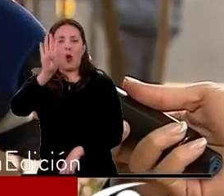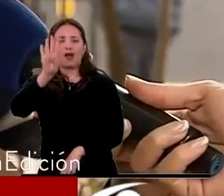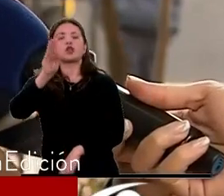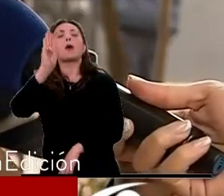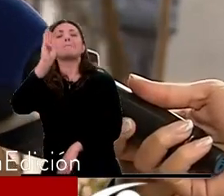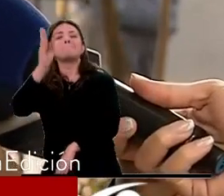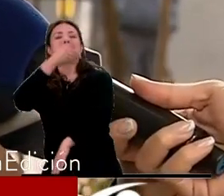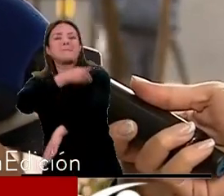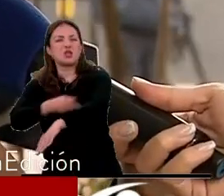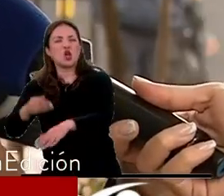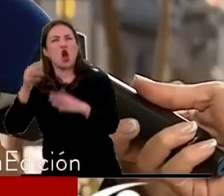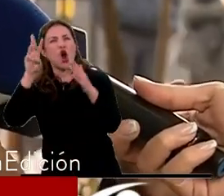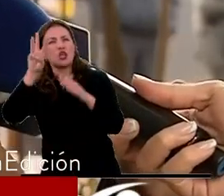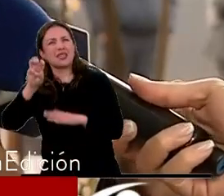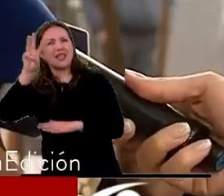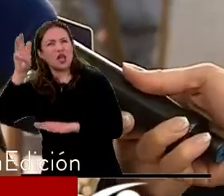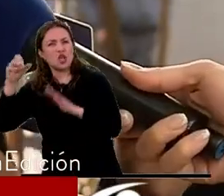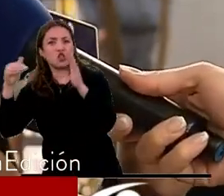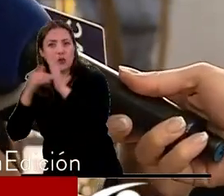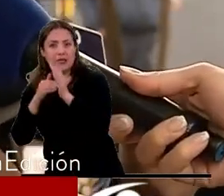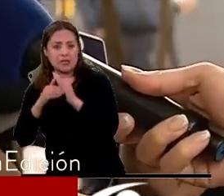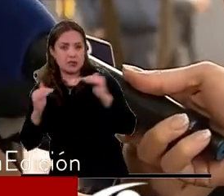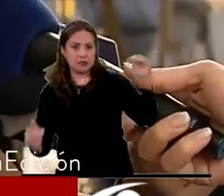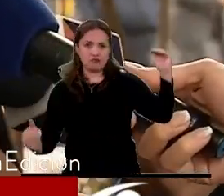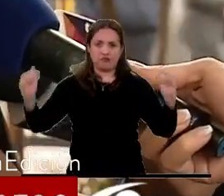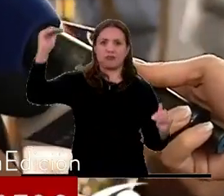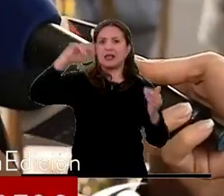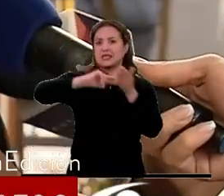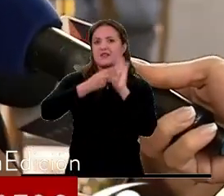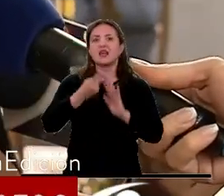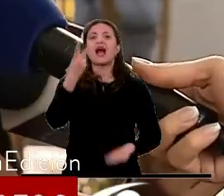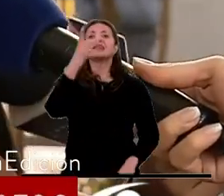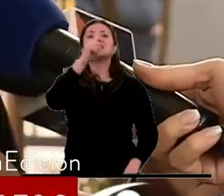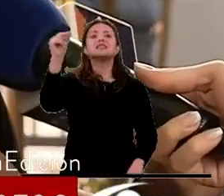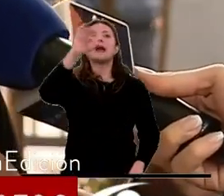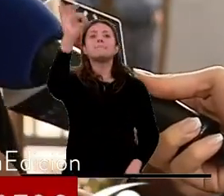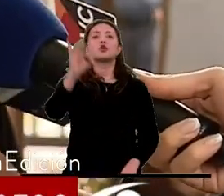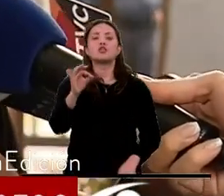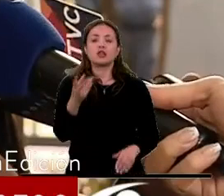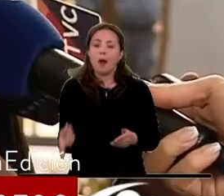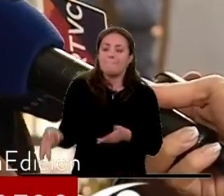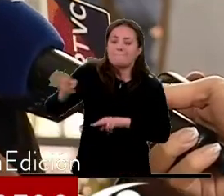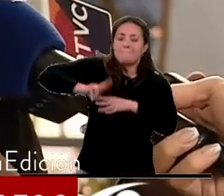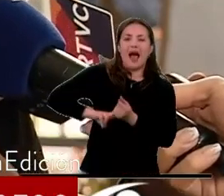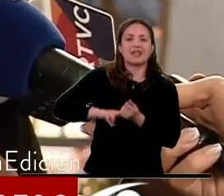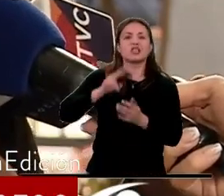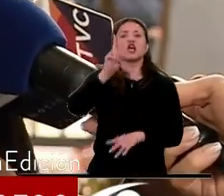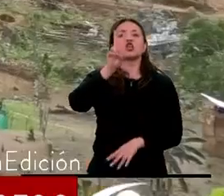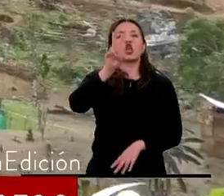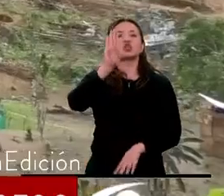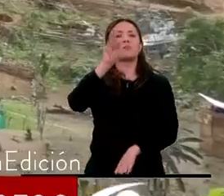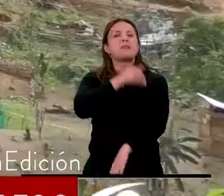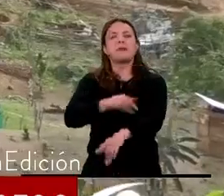4.088.000 millones de pesos. Ese salto del 100%, que incluye 2 billones adicionales, es para compra de